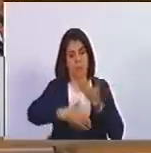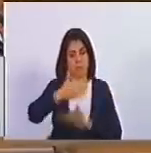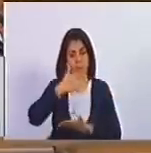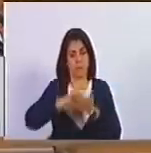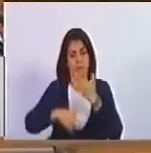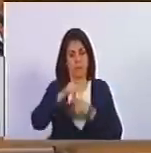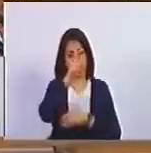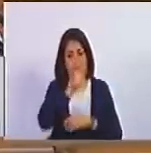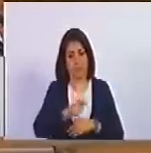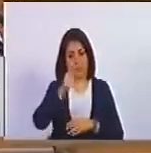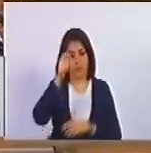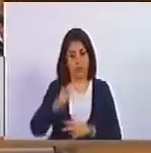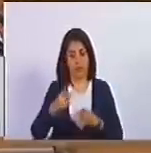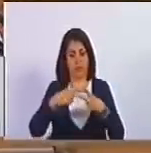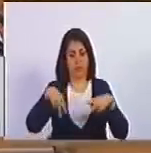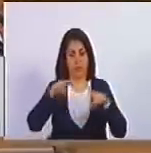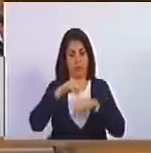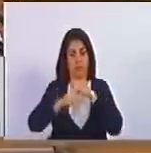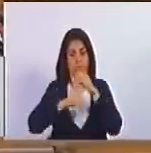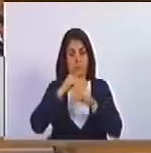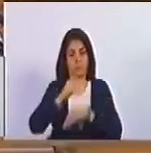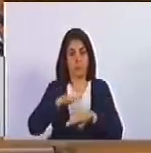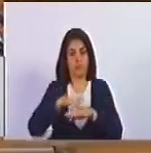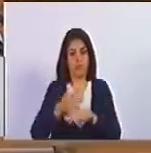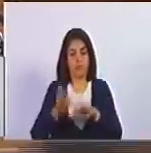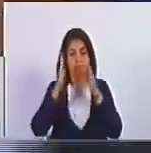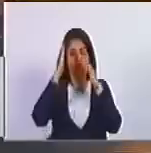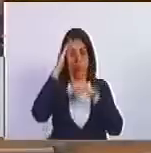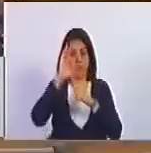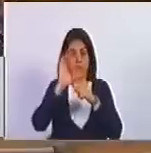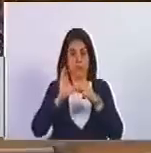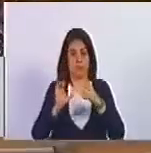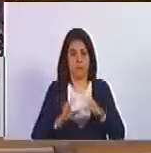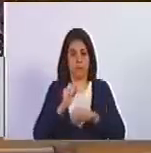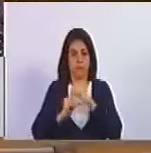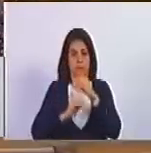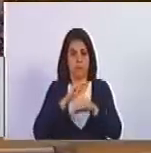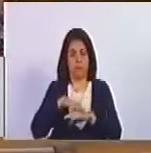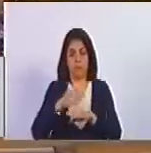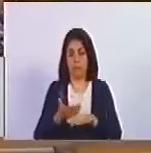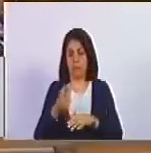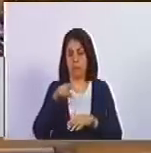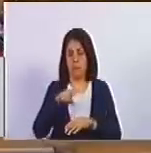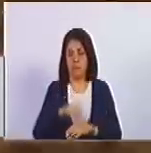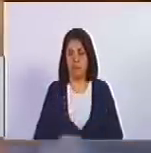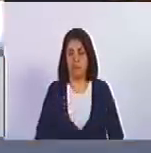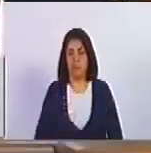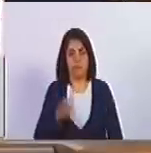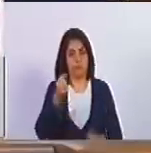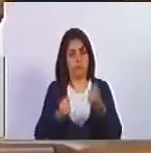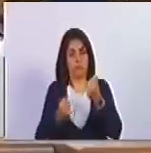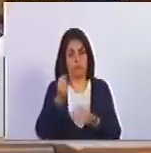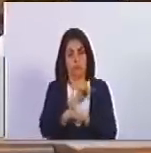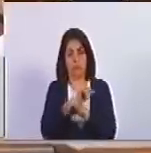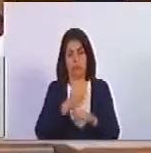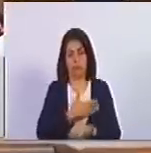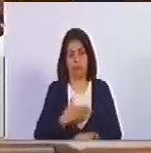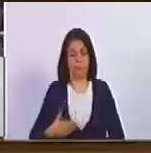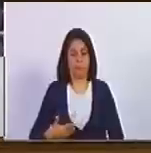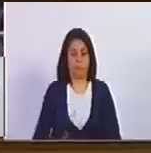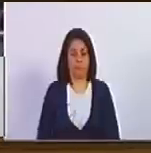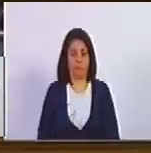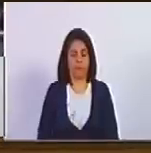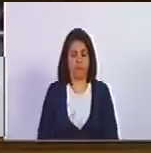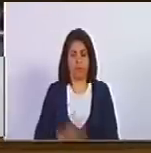una tabla de valores aplicable atendiendo las características de los vehículos. Es todo, señor